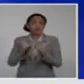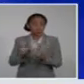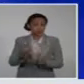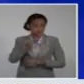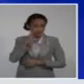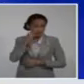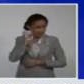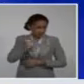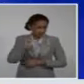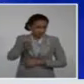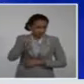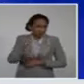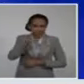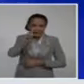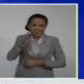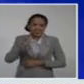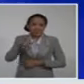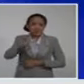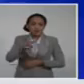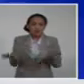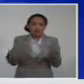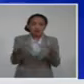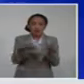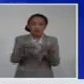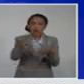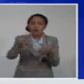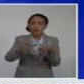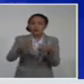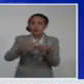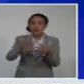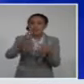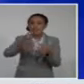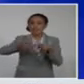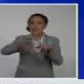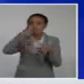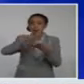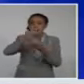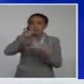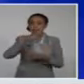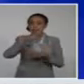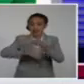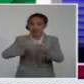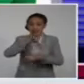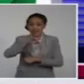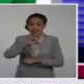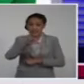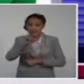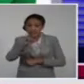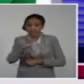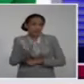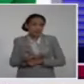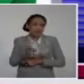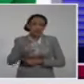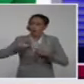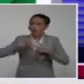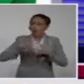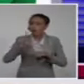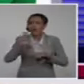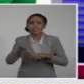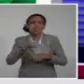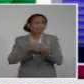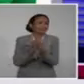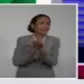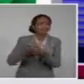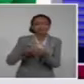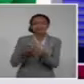en esos reportajes que hace Tim Cremata. Bueno, decía todas estas cosas porque lamentablemente